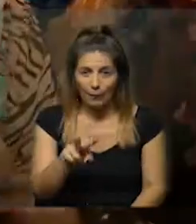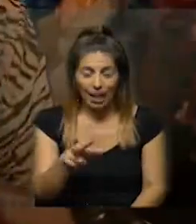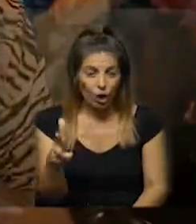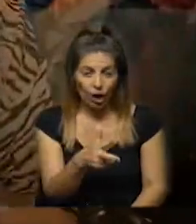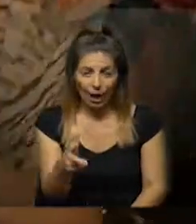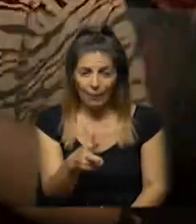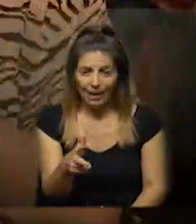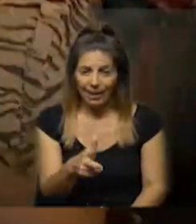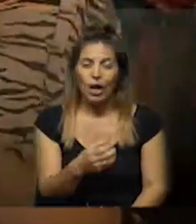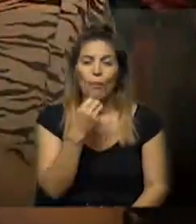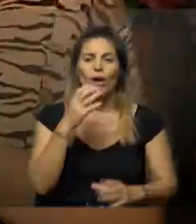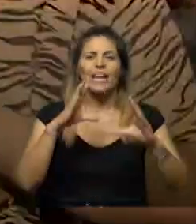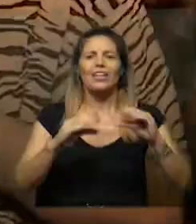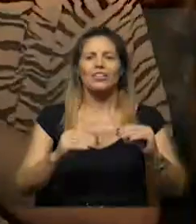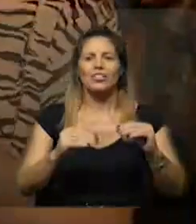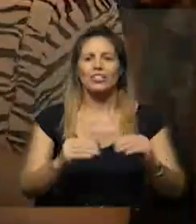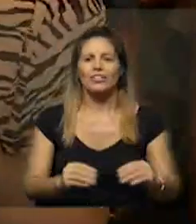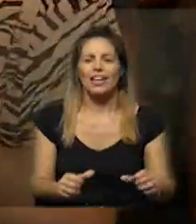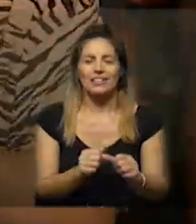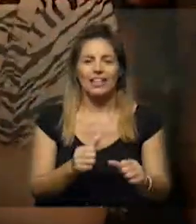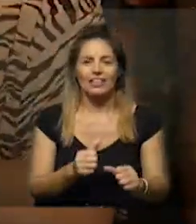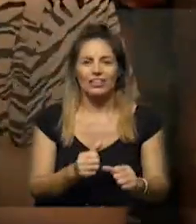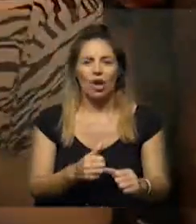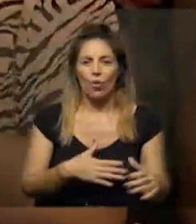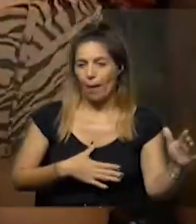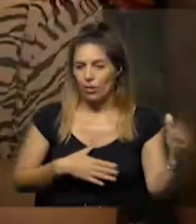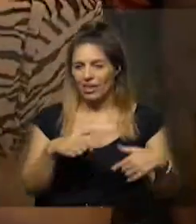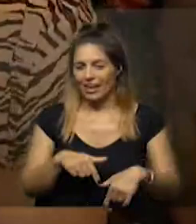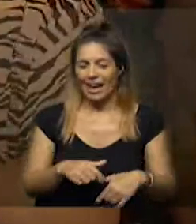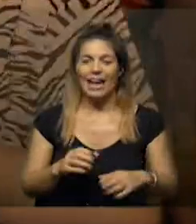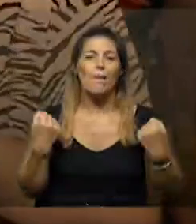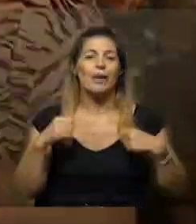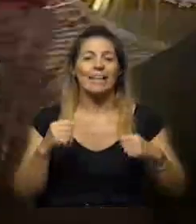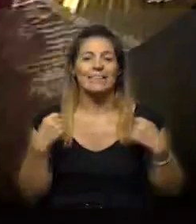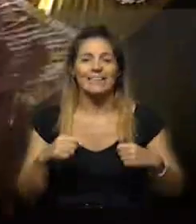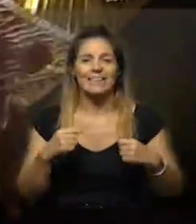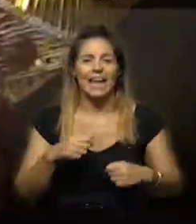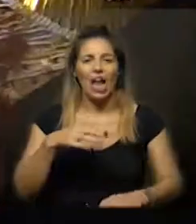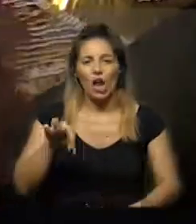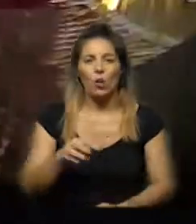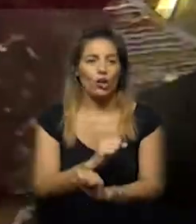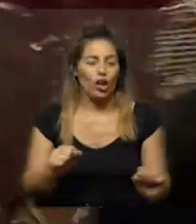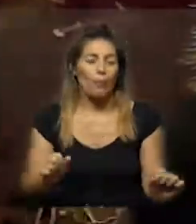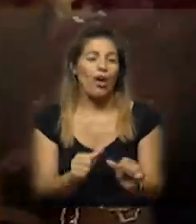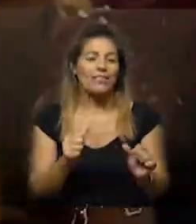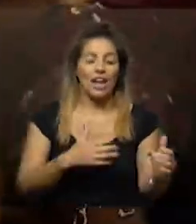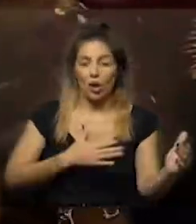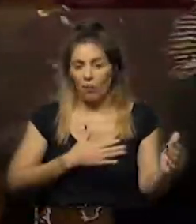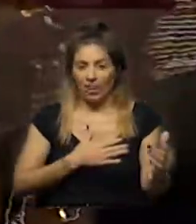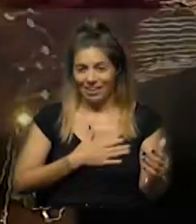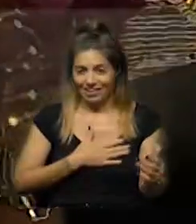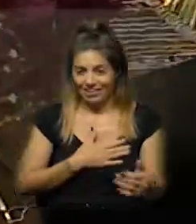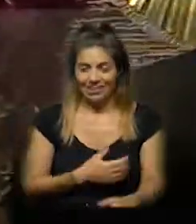cámara. Buenas noches. Estoy haciendo una pose que vi por acá y practiqué toda la tarde, que es lo único que puedo hacer como bailarina. Estamos